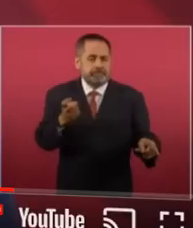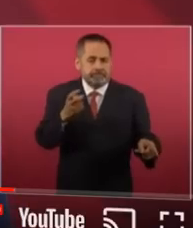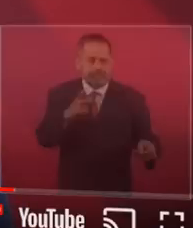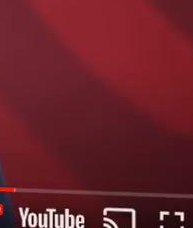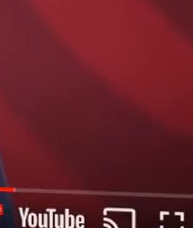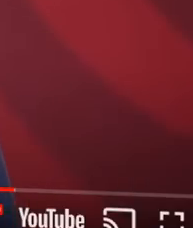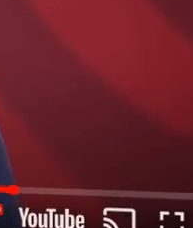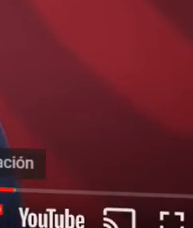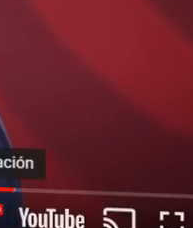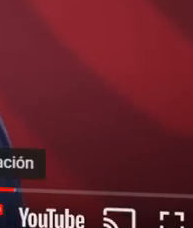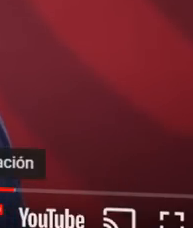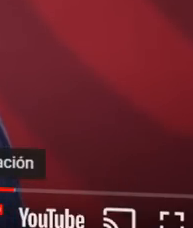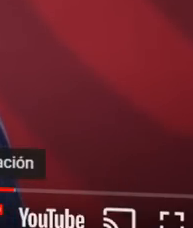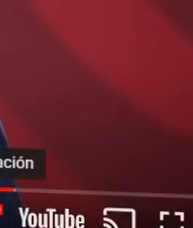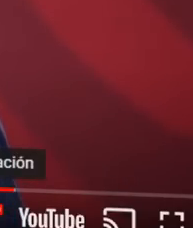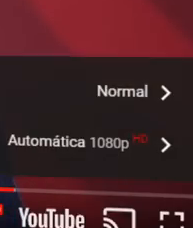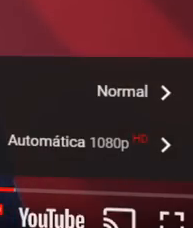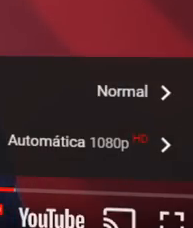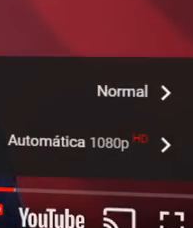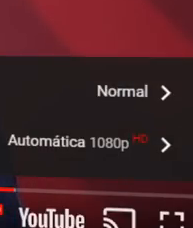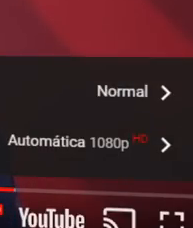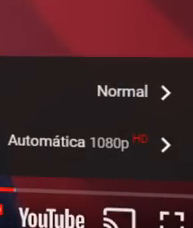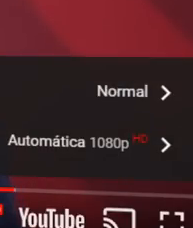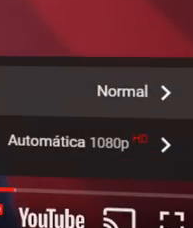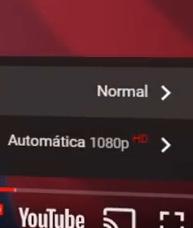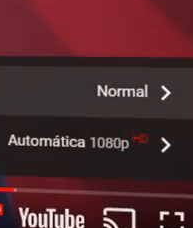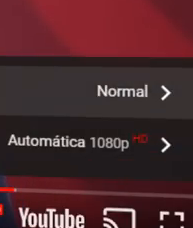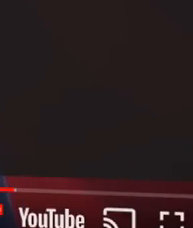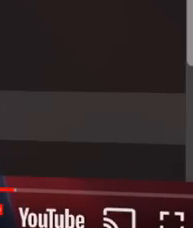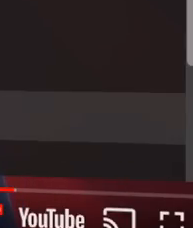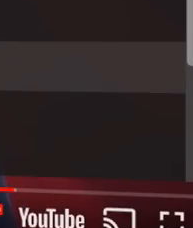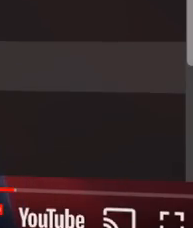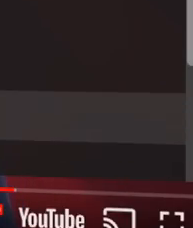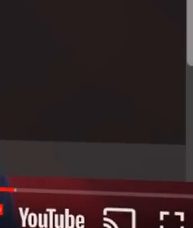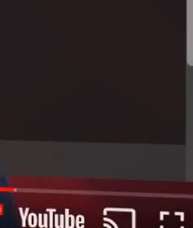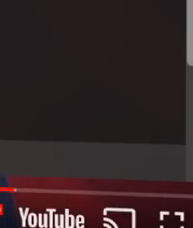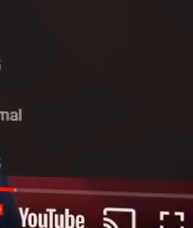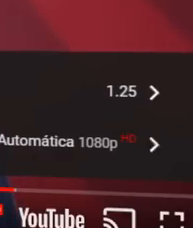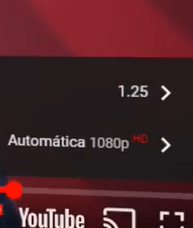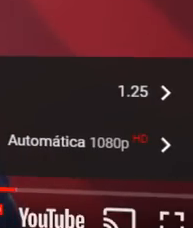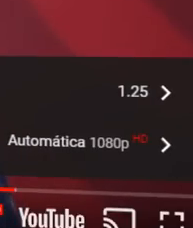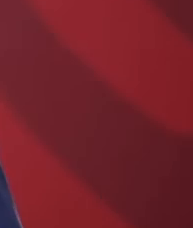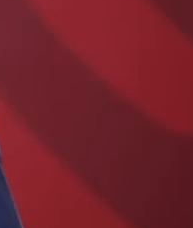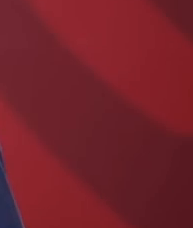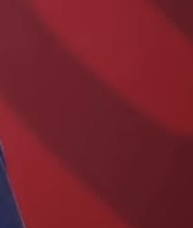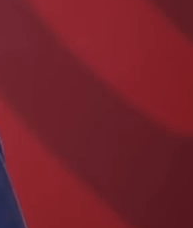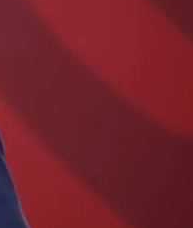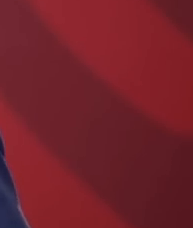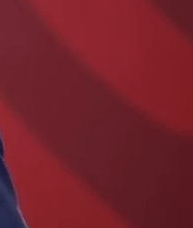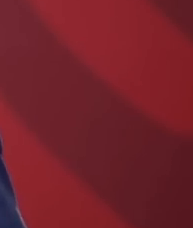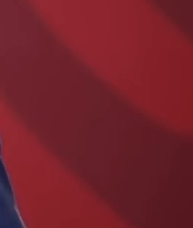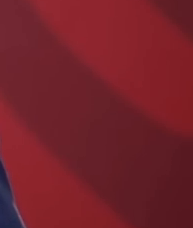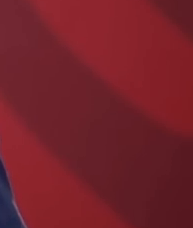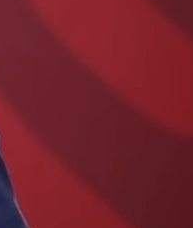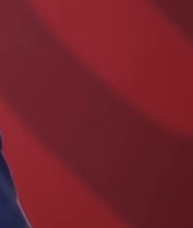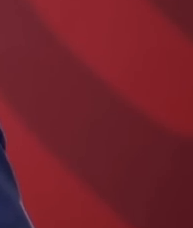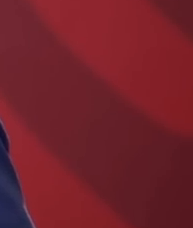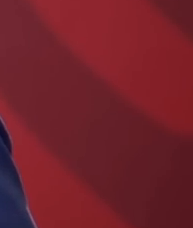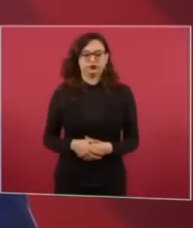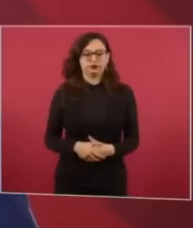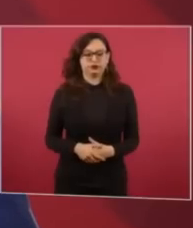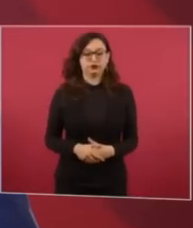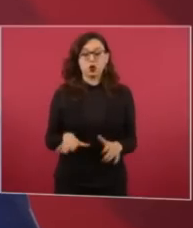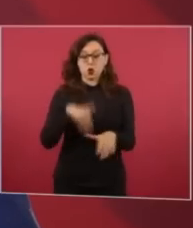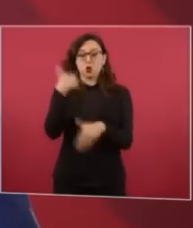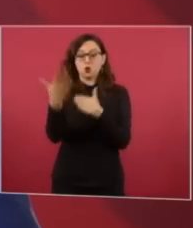ahora que ya voy a terminar en septiembre 24